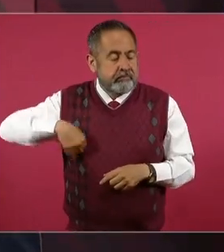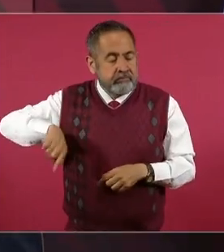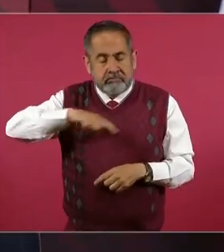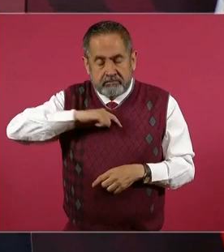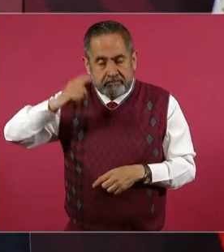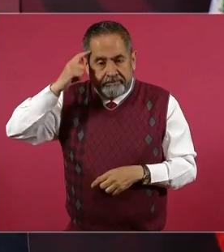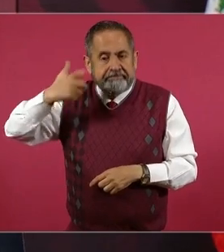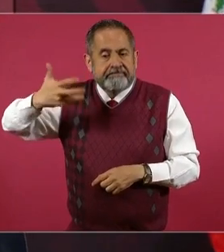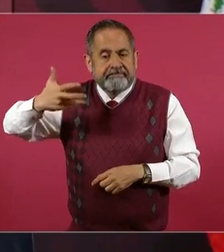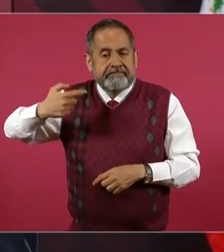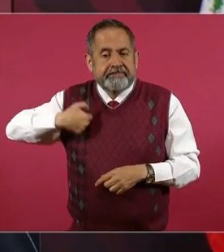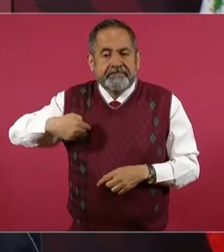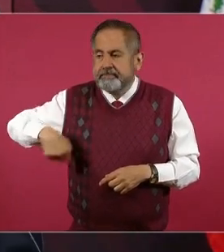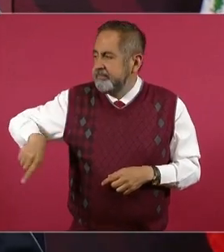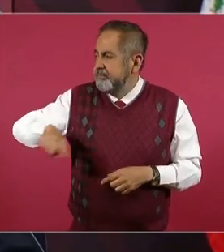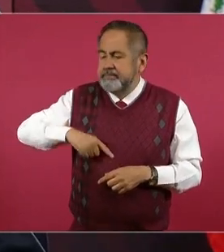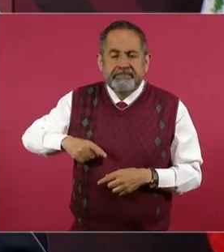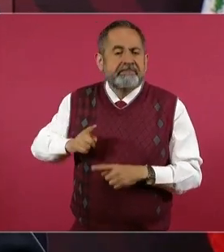hacemos